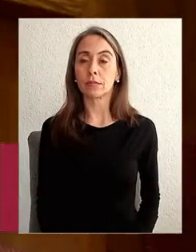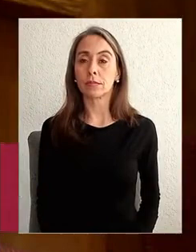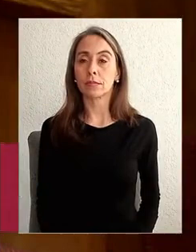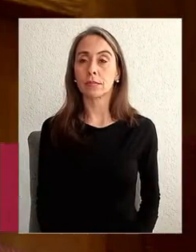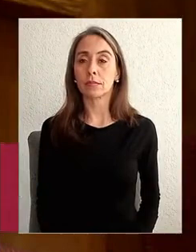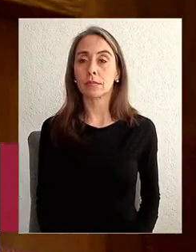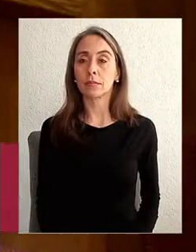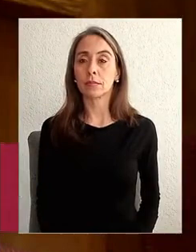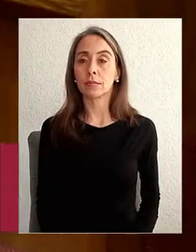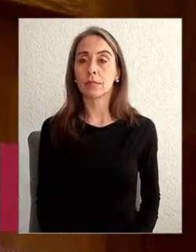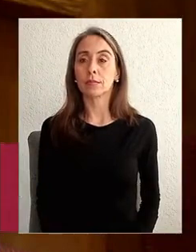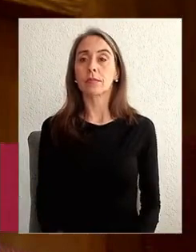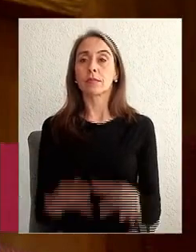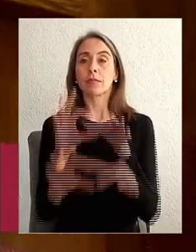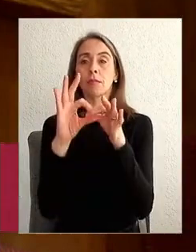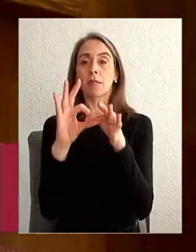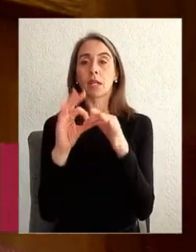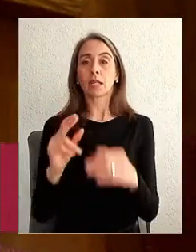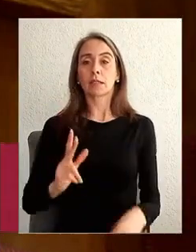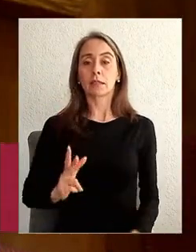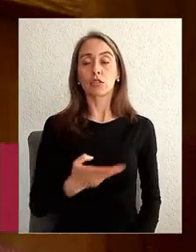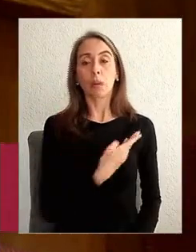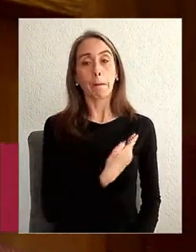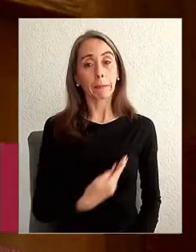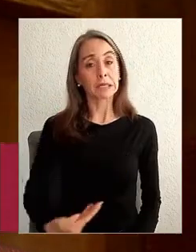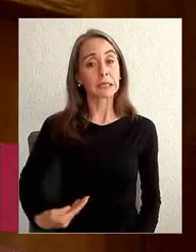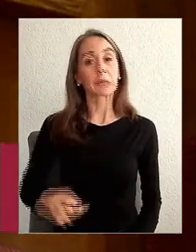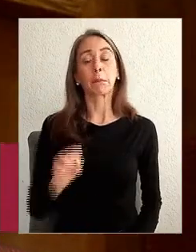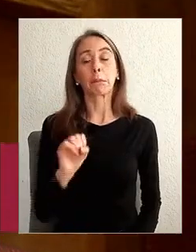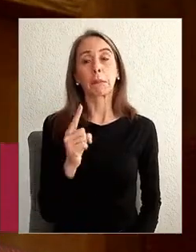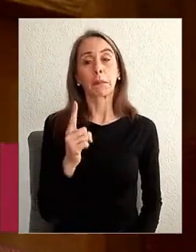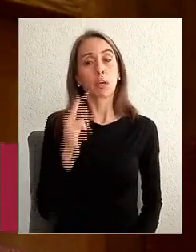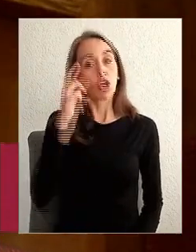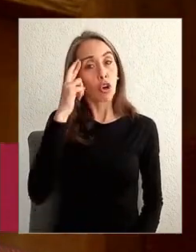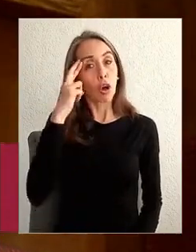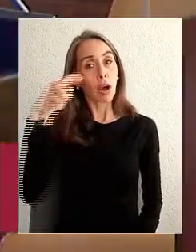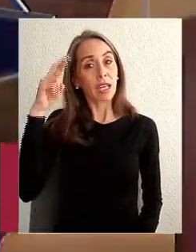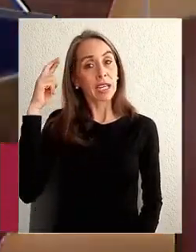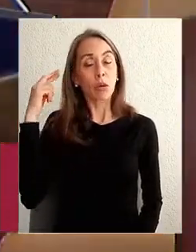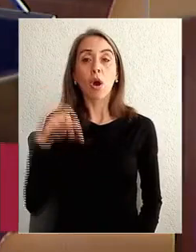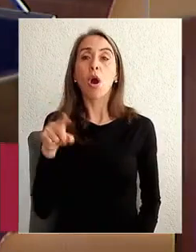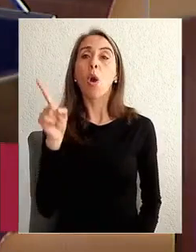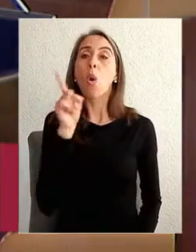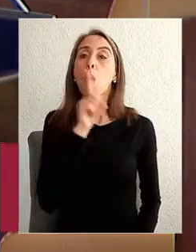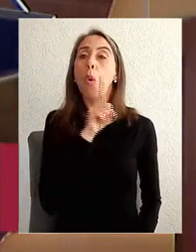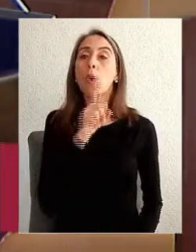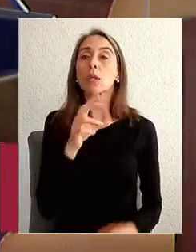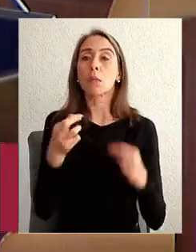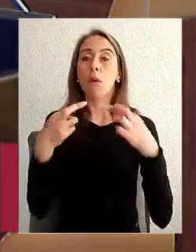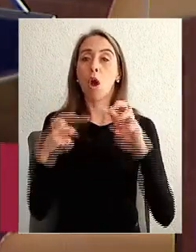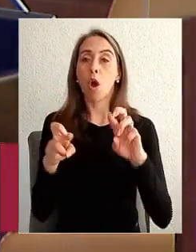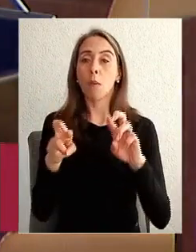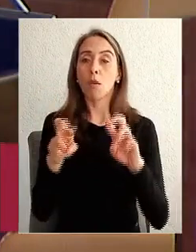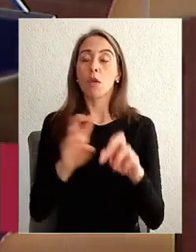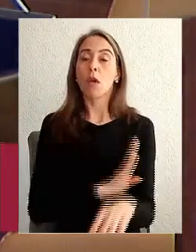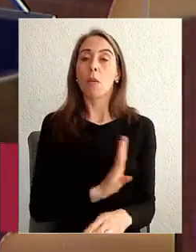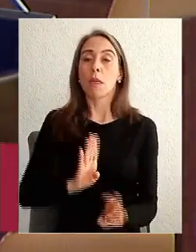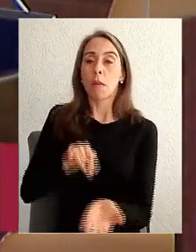Gracias, señor presidente. Quiero partir recordando que esta es la última oportunidad que tiene el Parlamento para